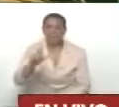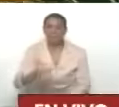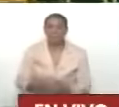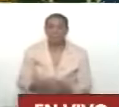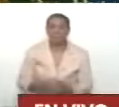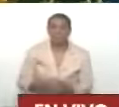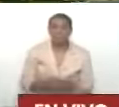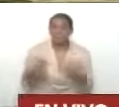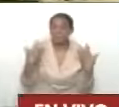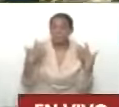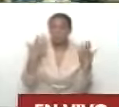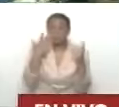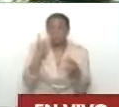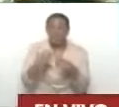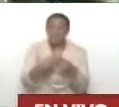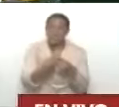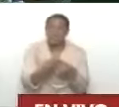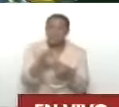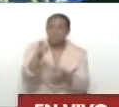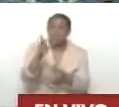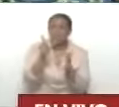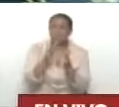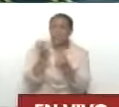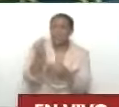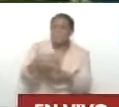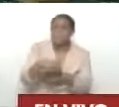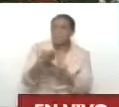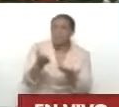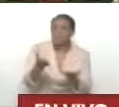chimbangueles. Entonces, Jocelyn,